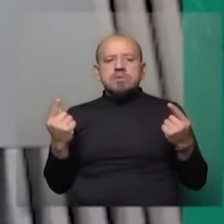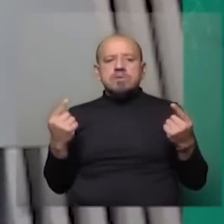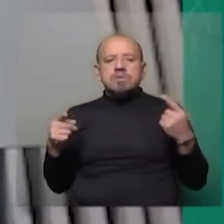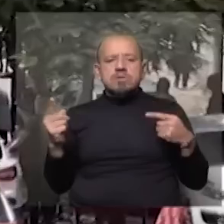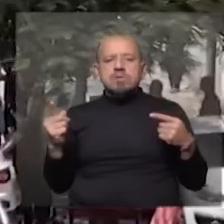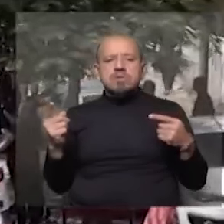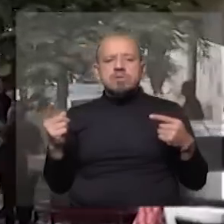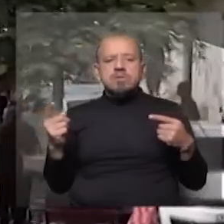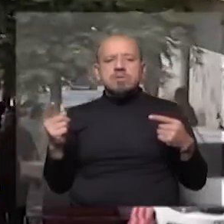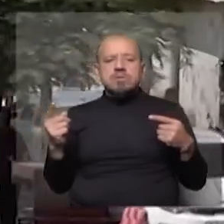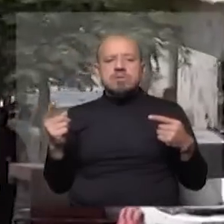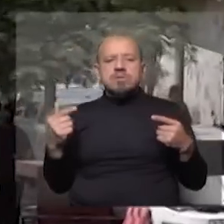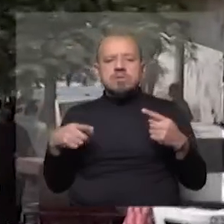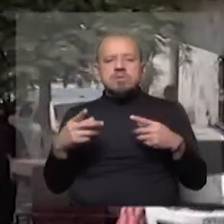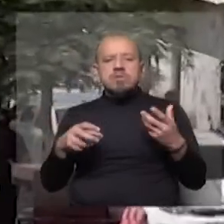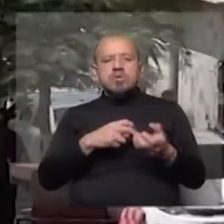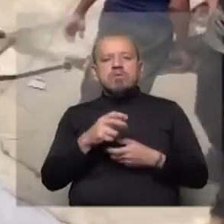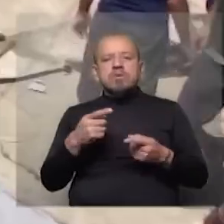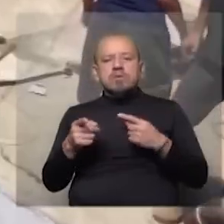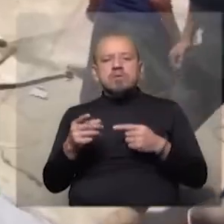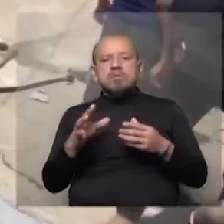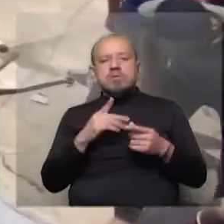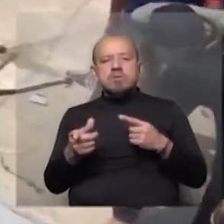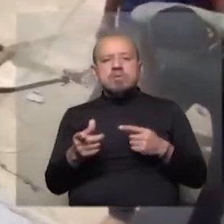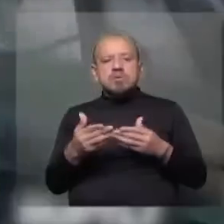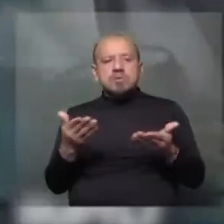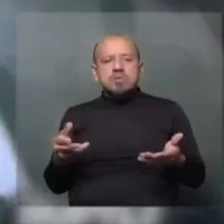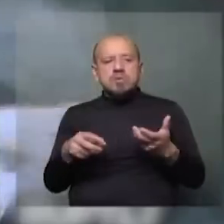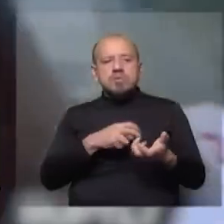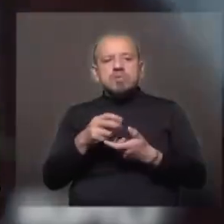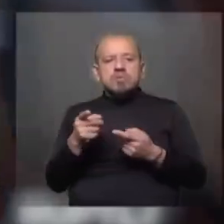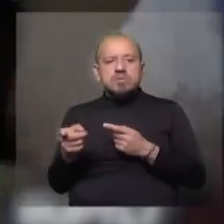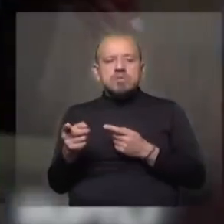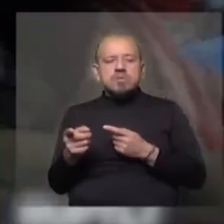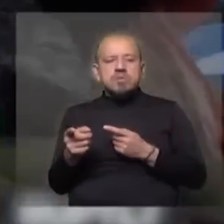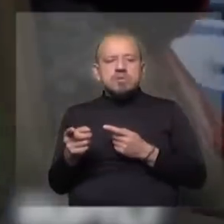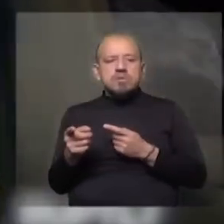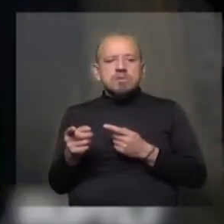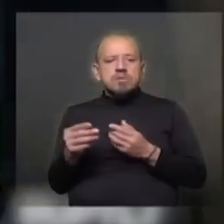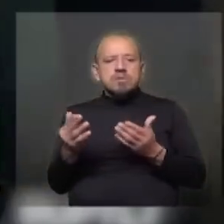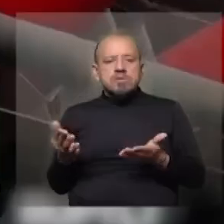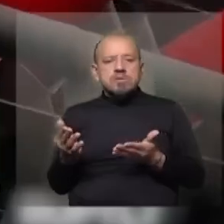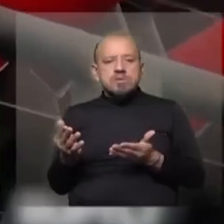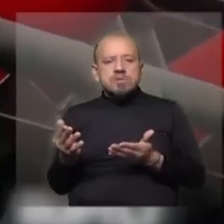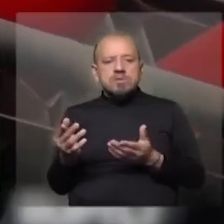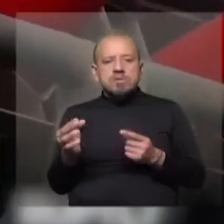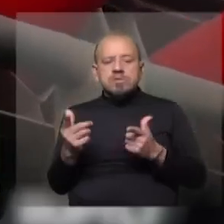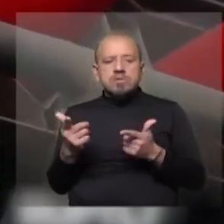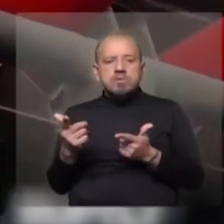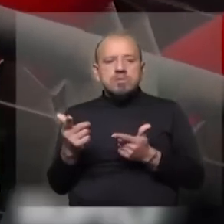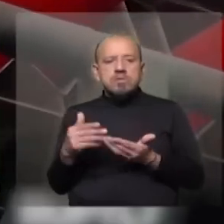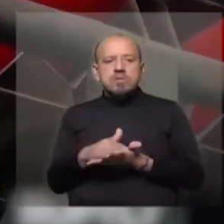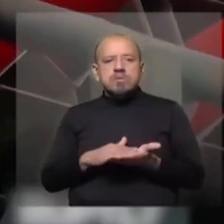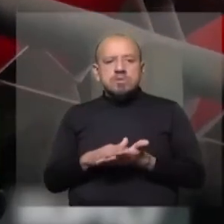son víctimas Víctimas genuinas de un conflicto o sea son los que están pagando por un conflicto e sin en el fondo obtener ningún resultado